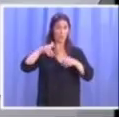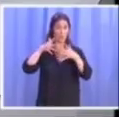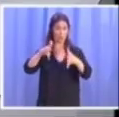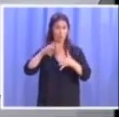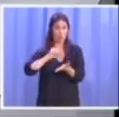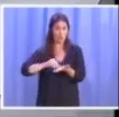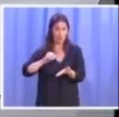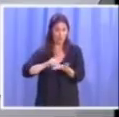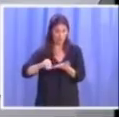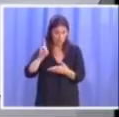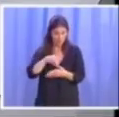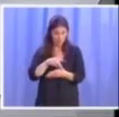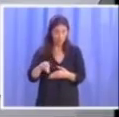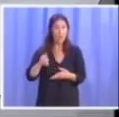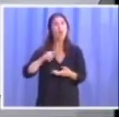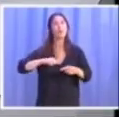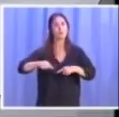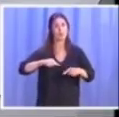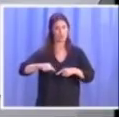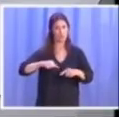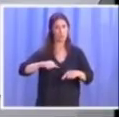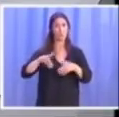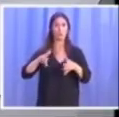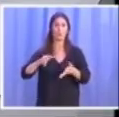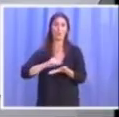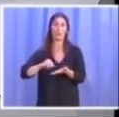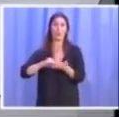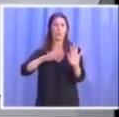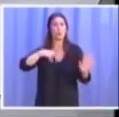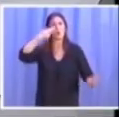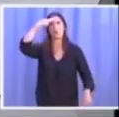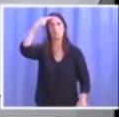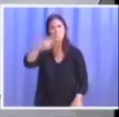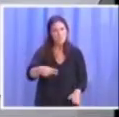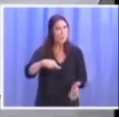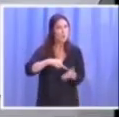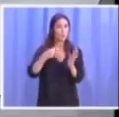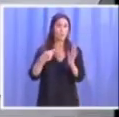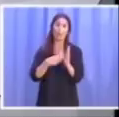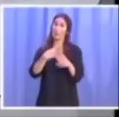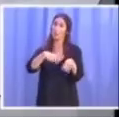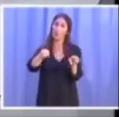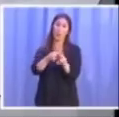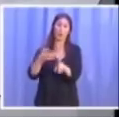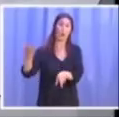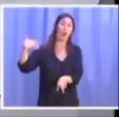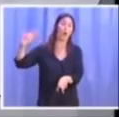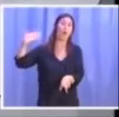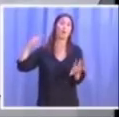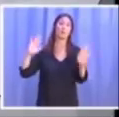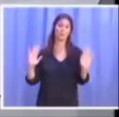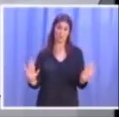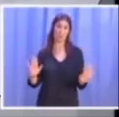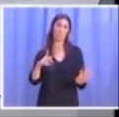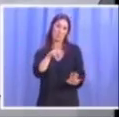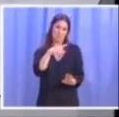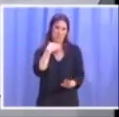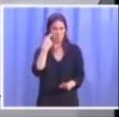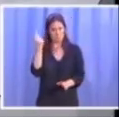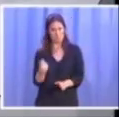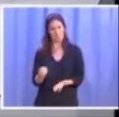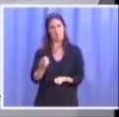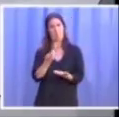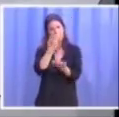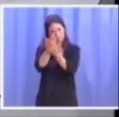de Redacción, ¿verdad? La dirección. El Consejo de Redacción todavía no tenemos respeto a los técnicos y no como pasaba antes, que esto se tenía que convertir en otra cosa. Pero podías haber ayudado